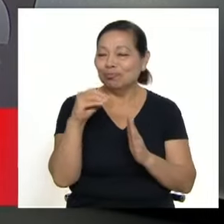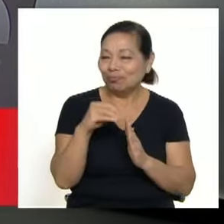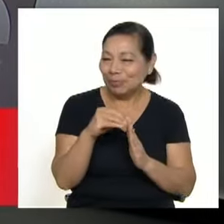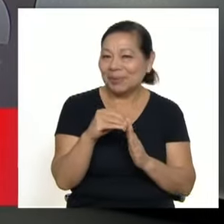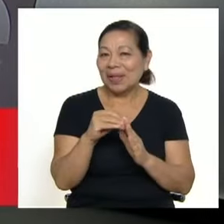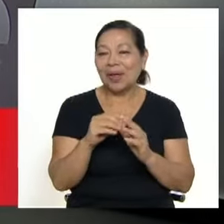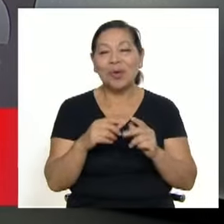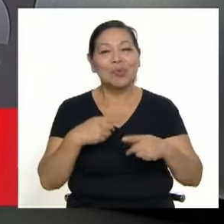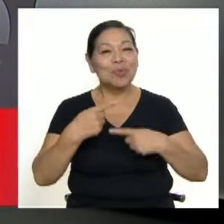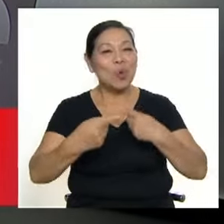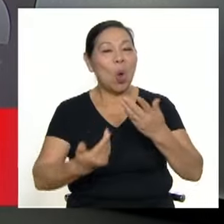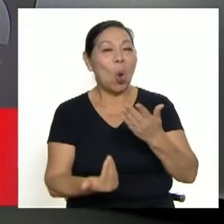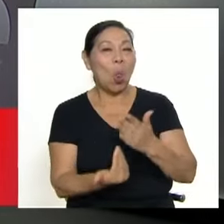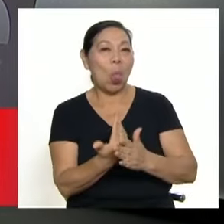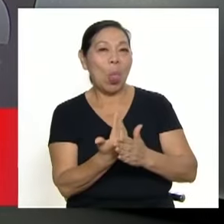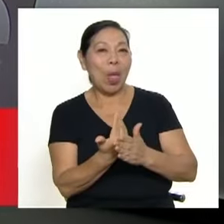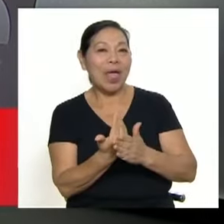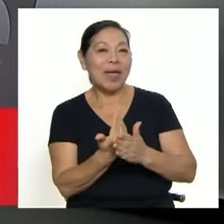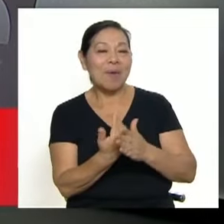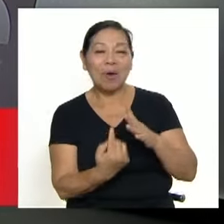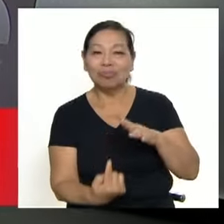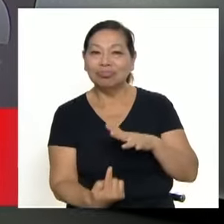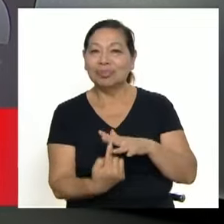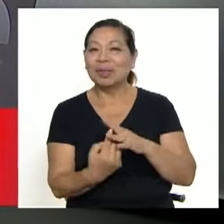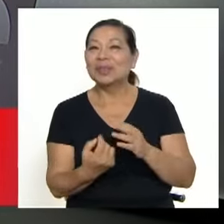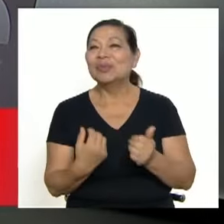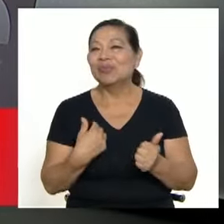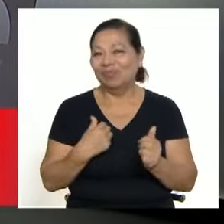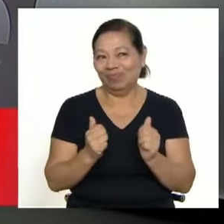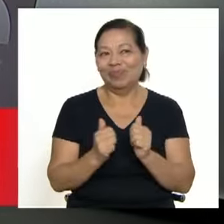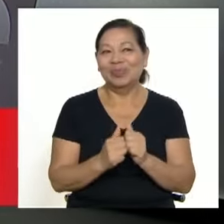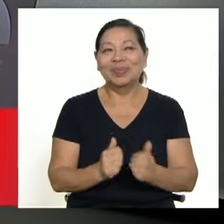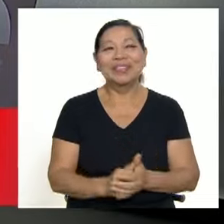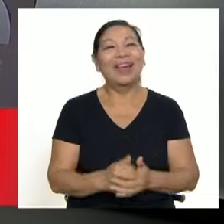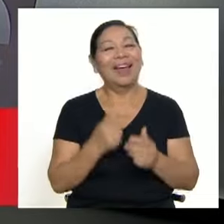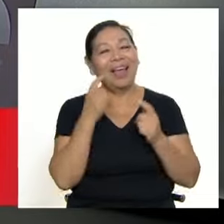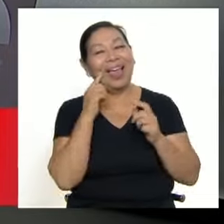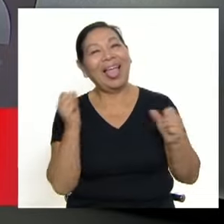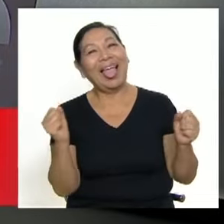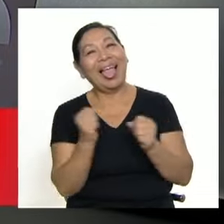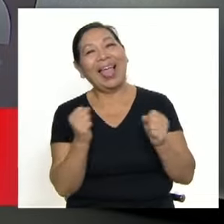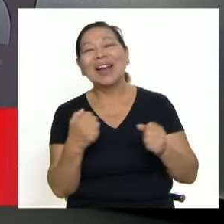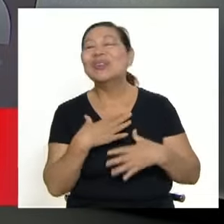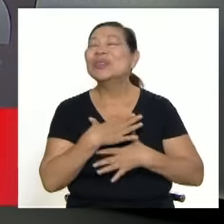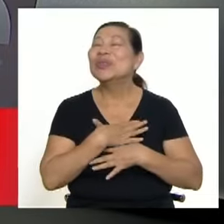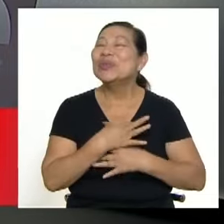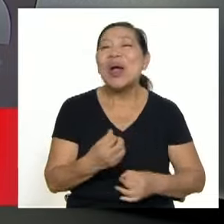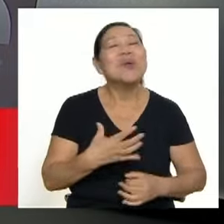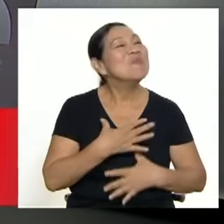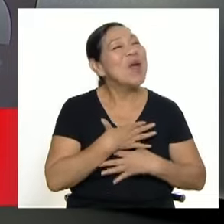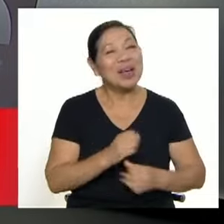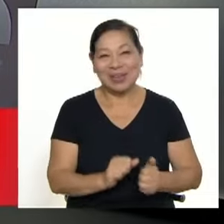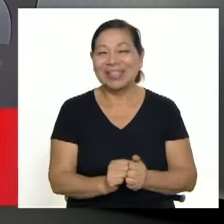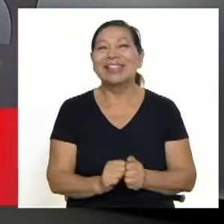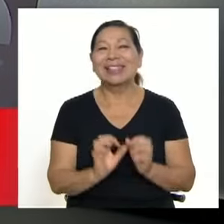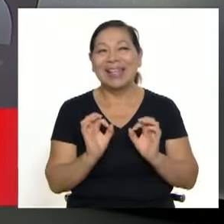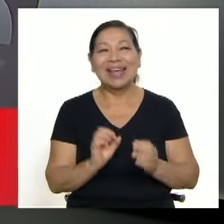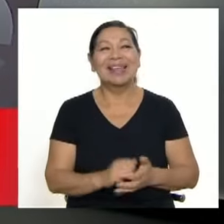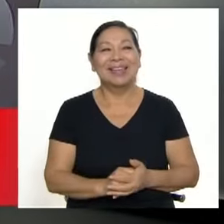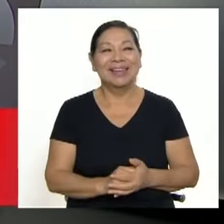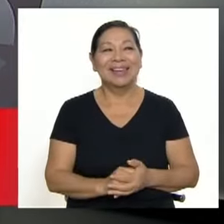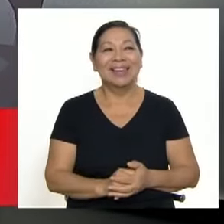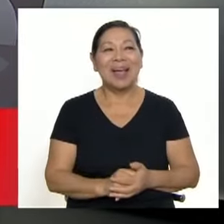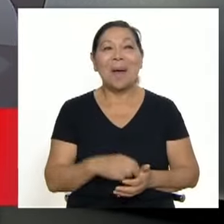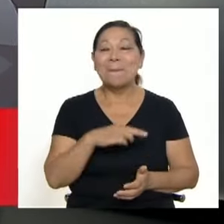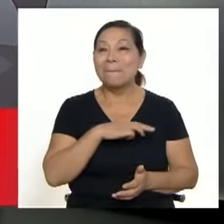arena para que salga un nuevo programa de reportaje al Perú, de la cual yo me declaro realmente admiradora. Estoy contenta, realmente. La ministra de Cultura también, ¿ah?